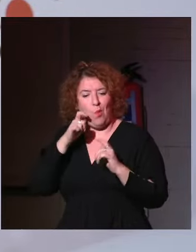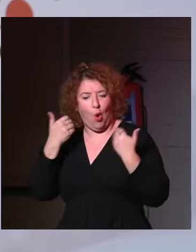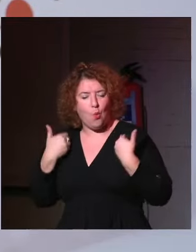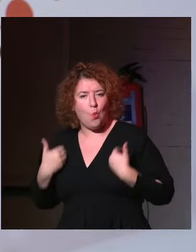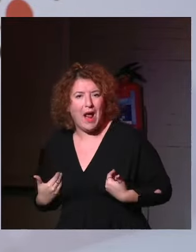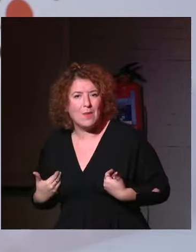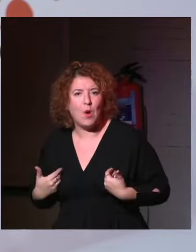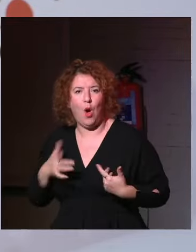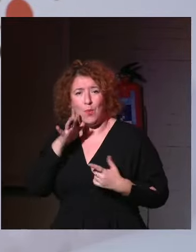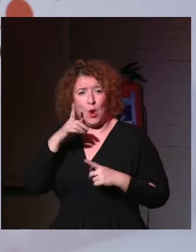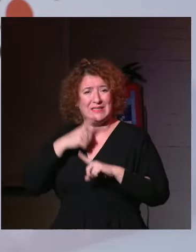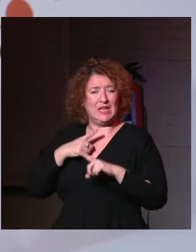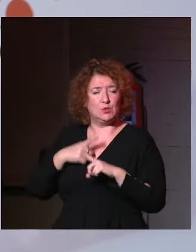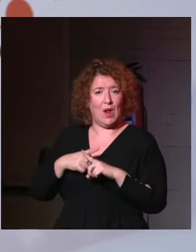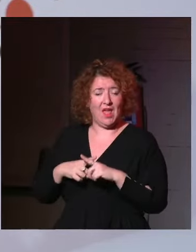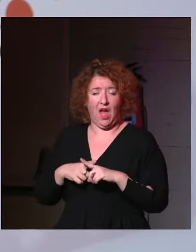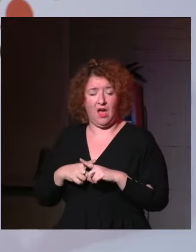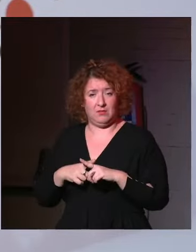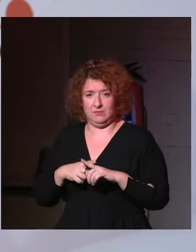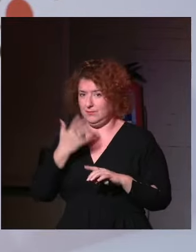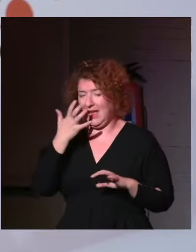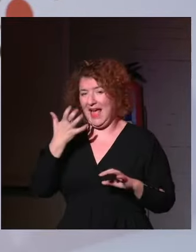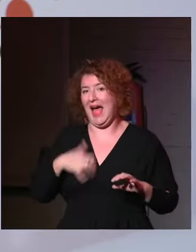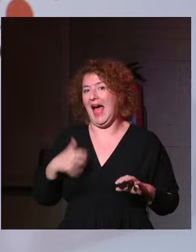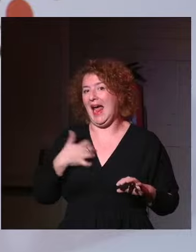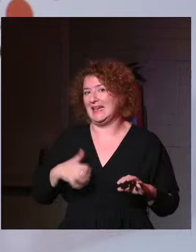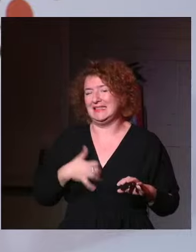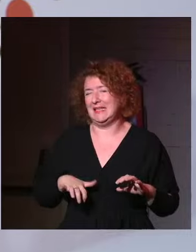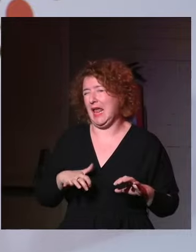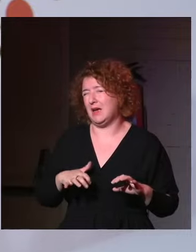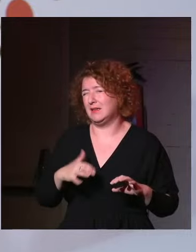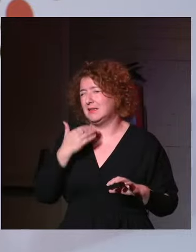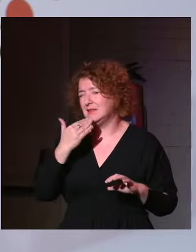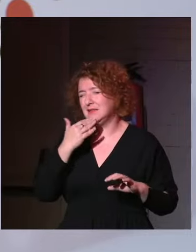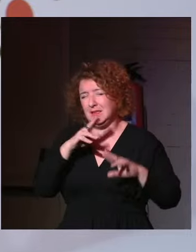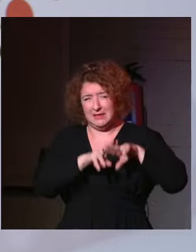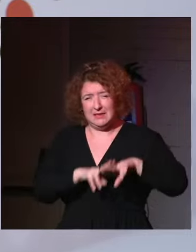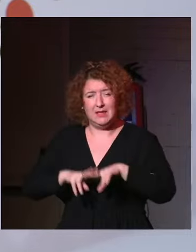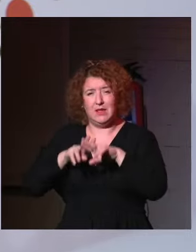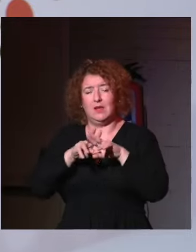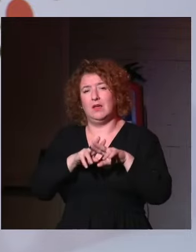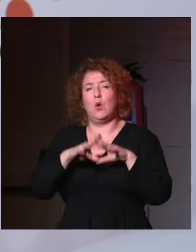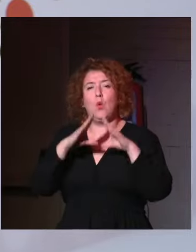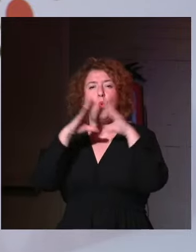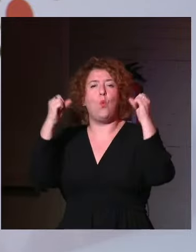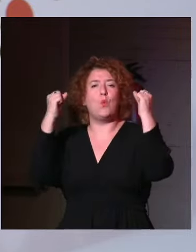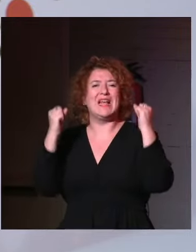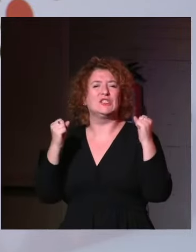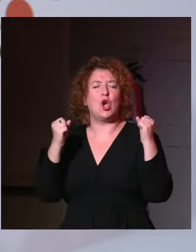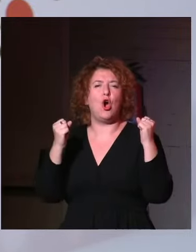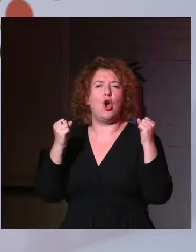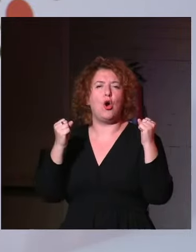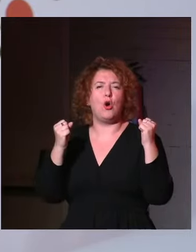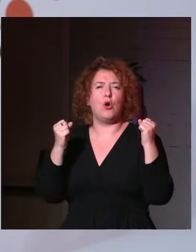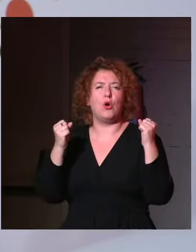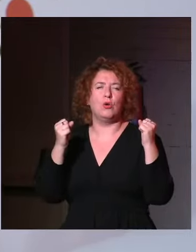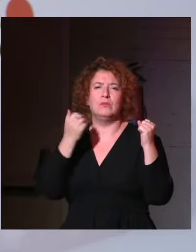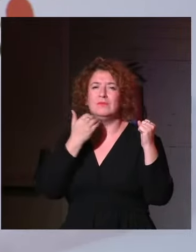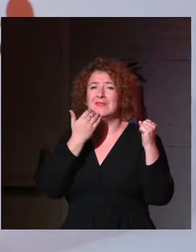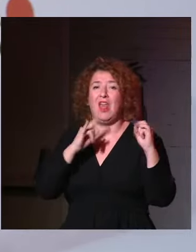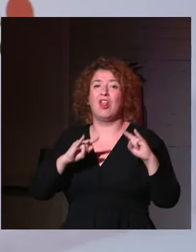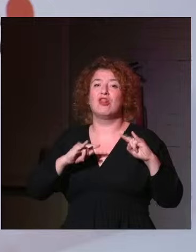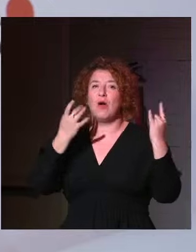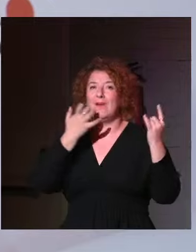o por la sexualidad que en la Argentina había subido según un monitoreo de la UNESCO el doble que en otros países de América